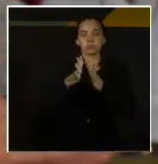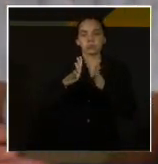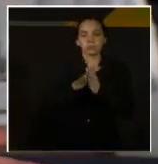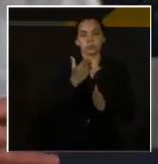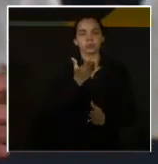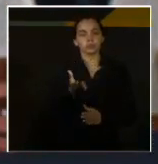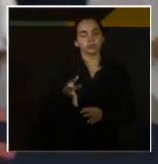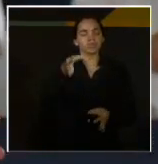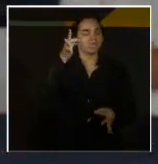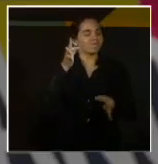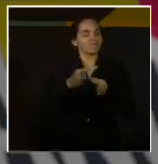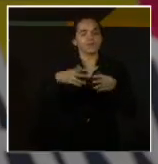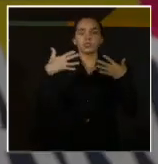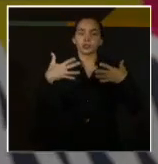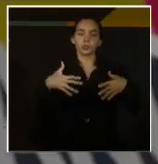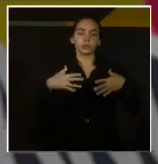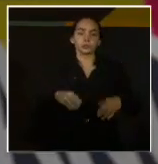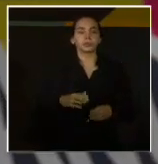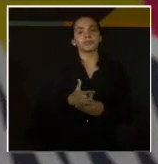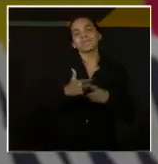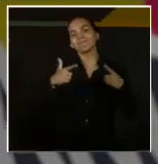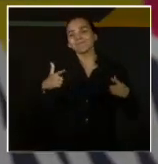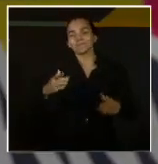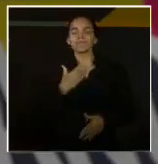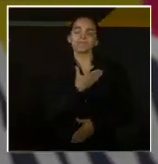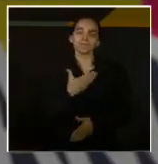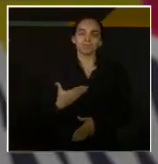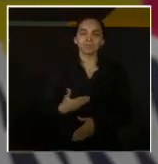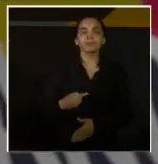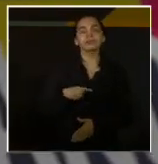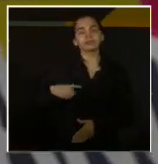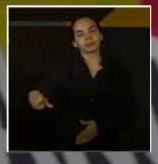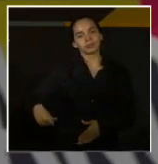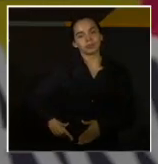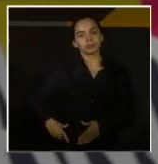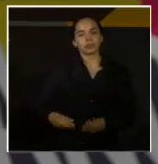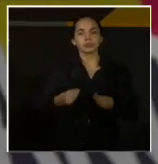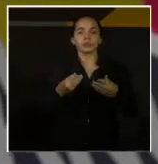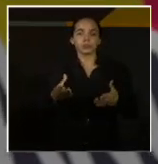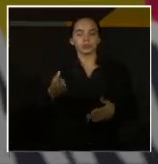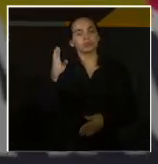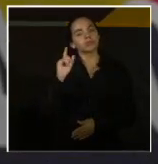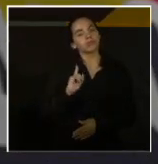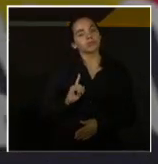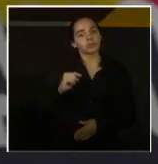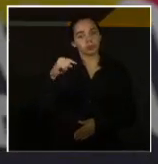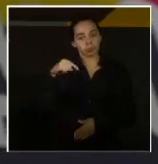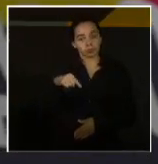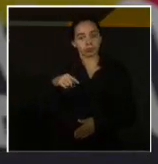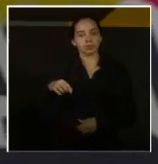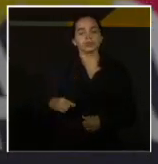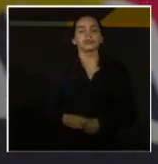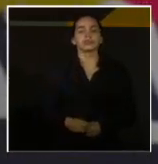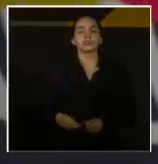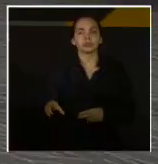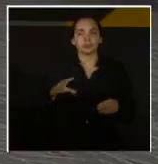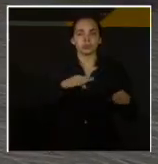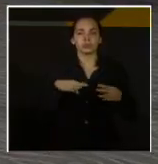será fundamental en eso y será un gran honor en mi gobierno, si me dan su confianza, ser parte de esto de manera conjunta.